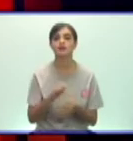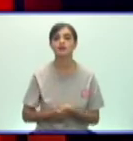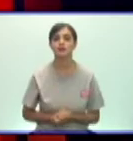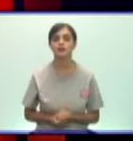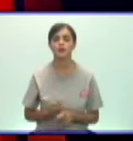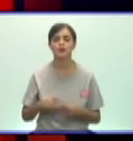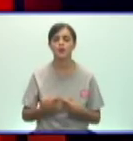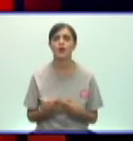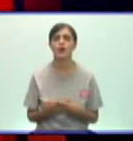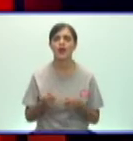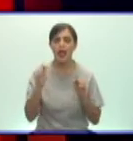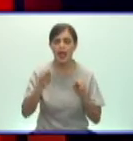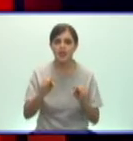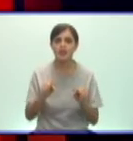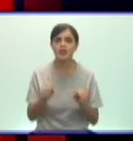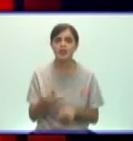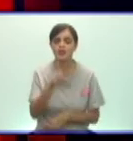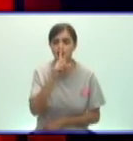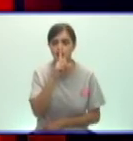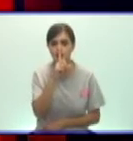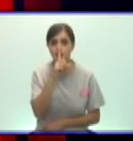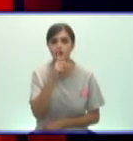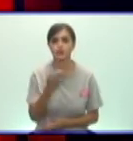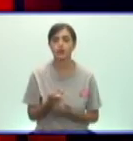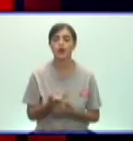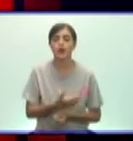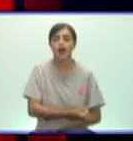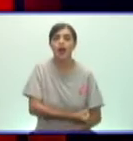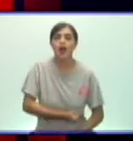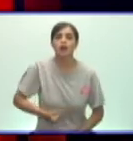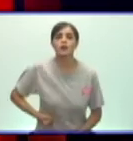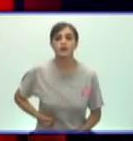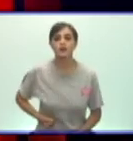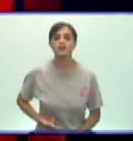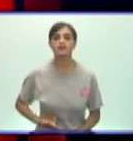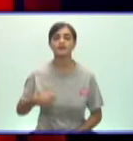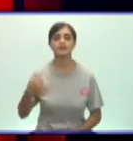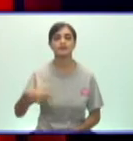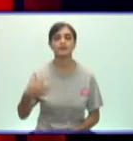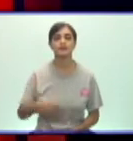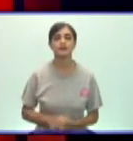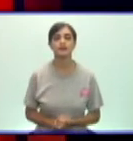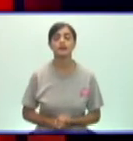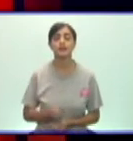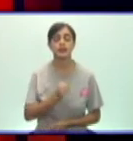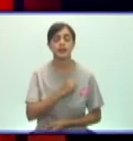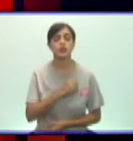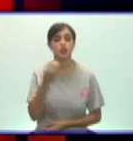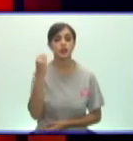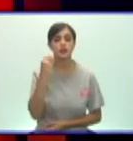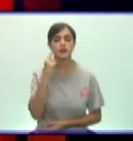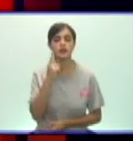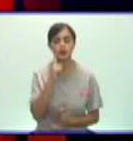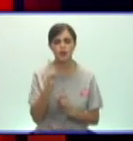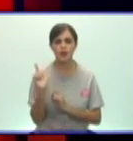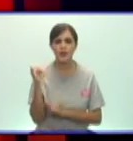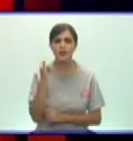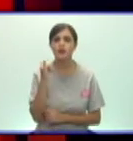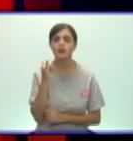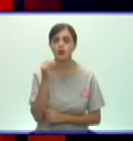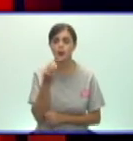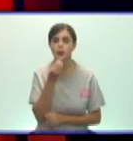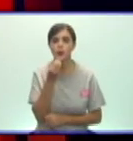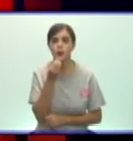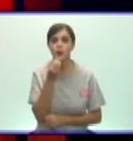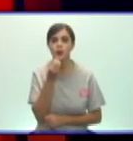qué permanecían allí en silencio? ¿Acaso son estas cuestiones que quiero que tengan en cuenta al momento de ver este fragmento, para que puedan después